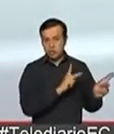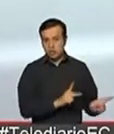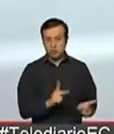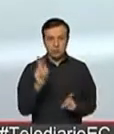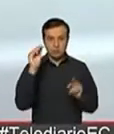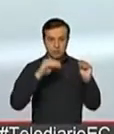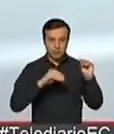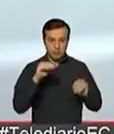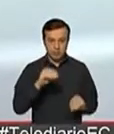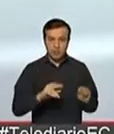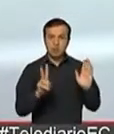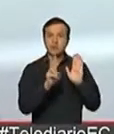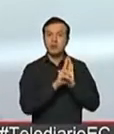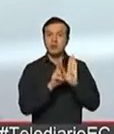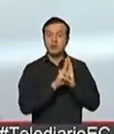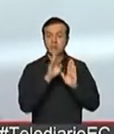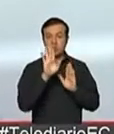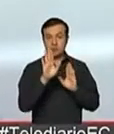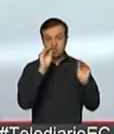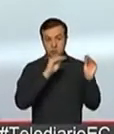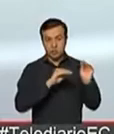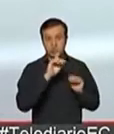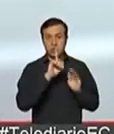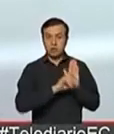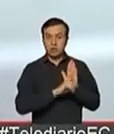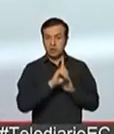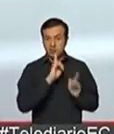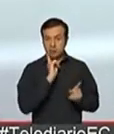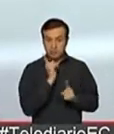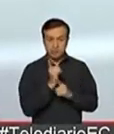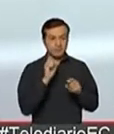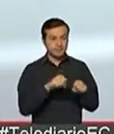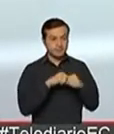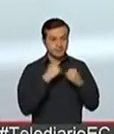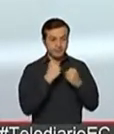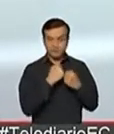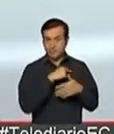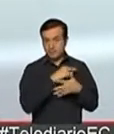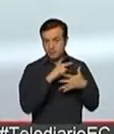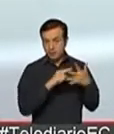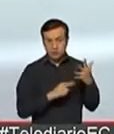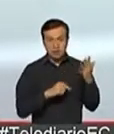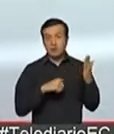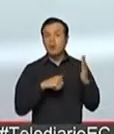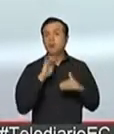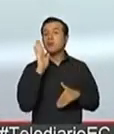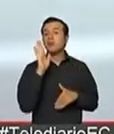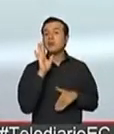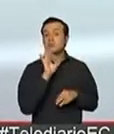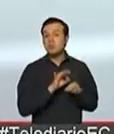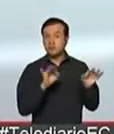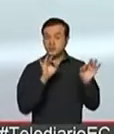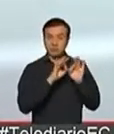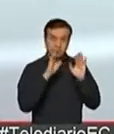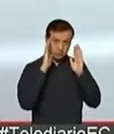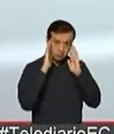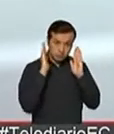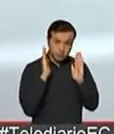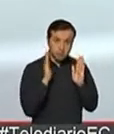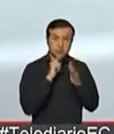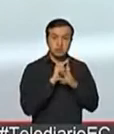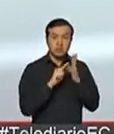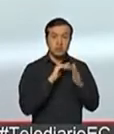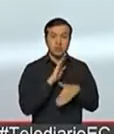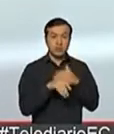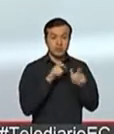planificación de vivienda, sus matrices de inclusión de desarrollo, inclusión social, pero sobre todo es una participación en la cual